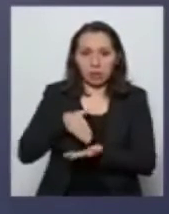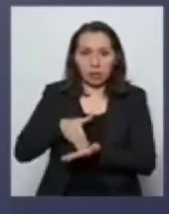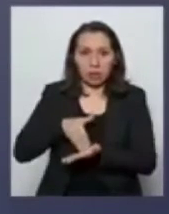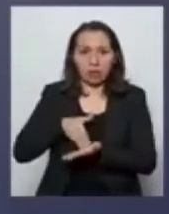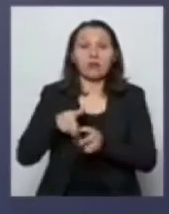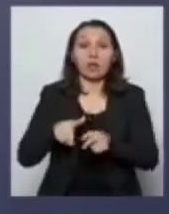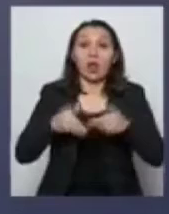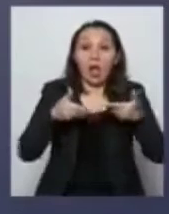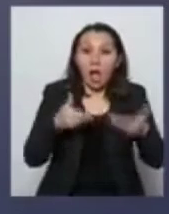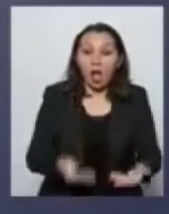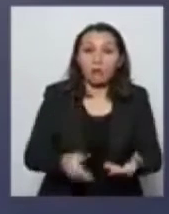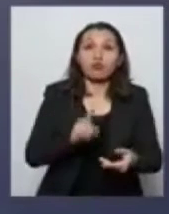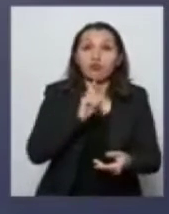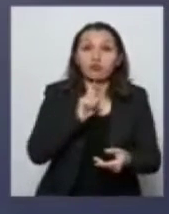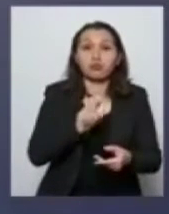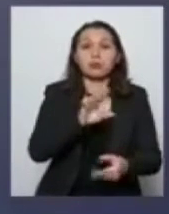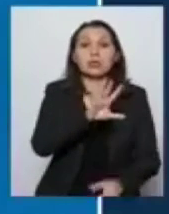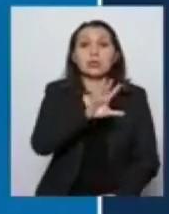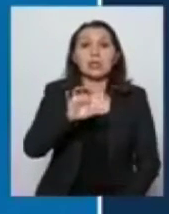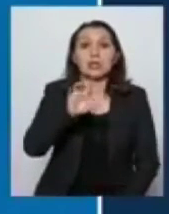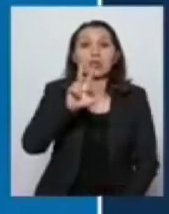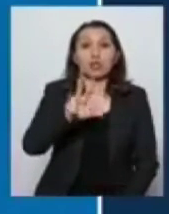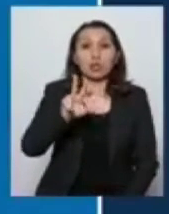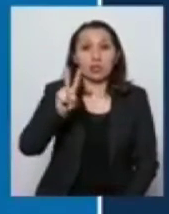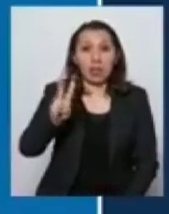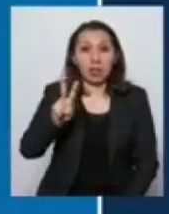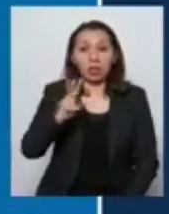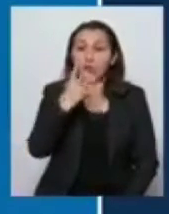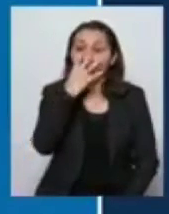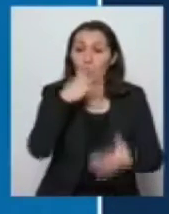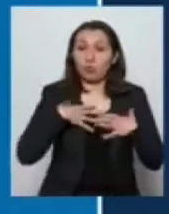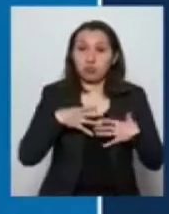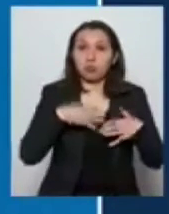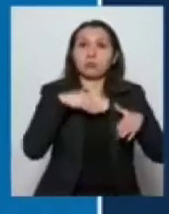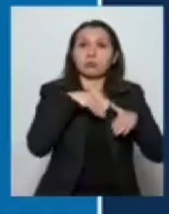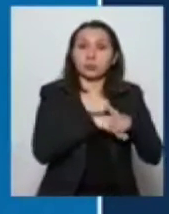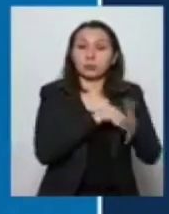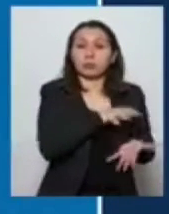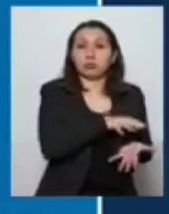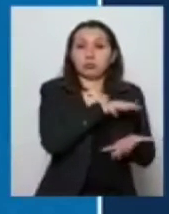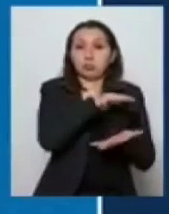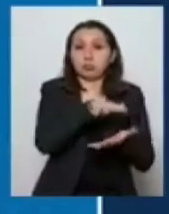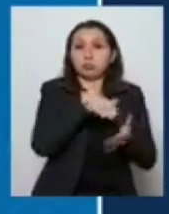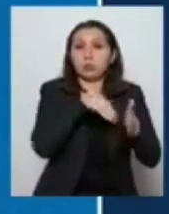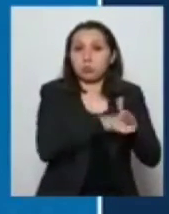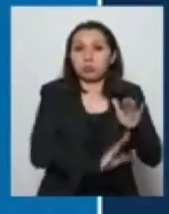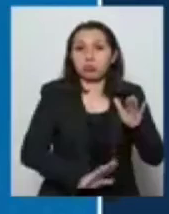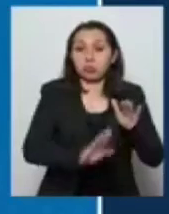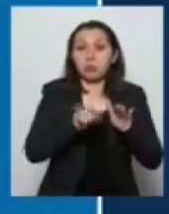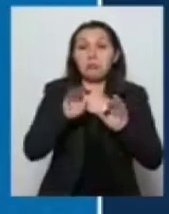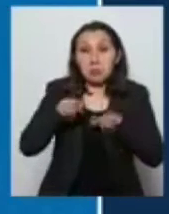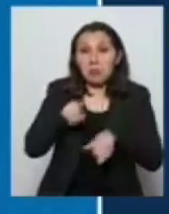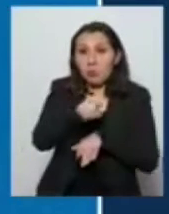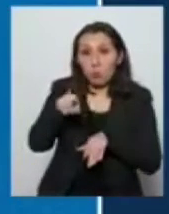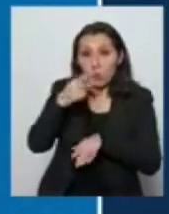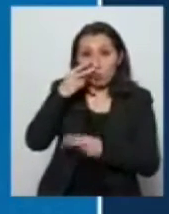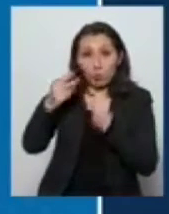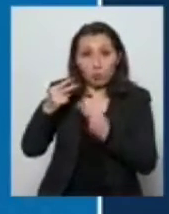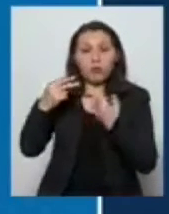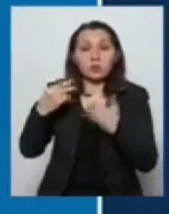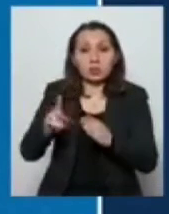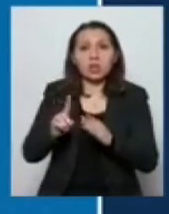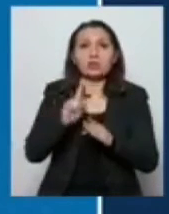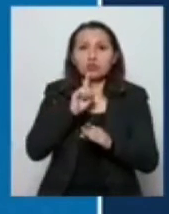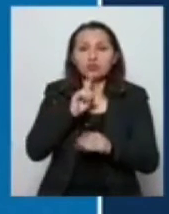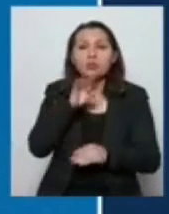Nosotros hoy día contamos con 582 ventiladores disponibles. Y tal como ustedes han visto, estamos